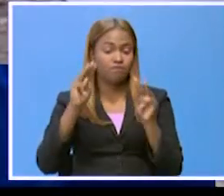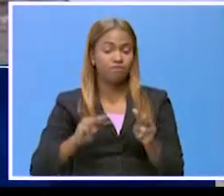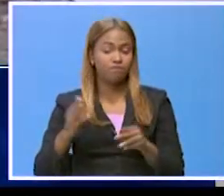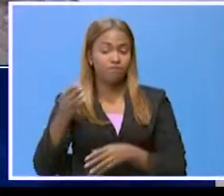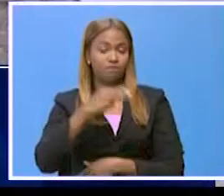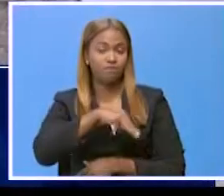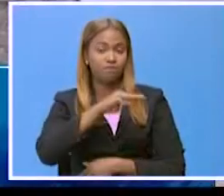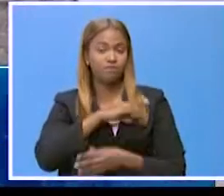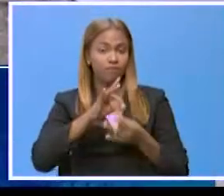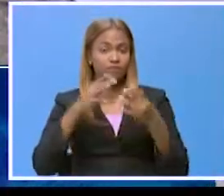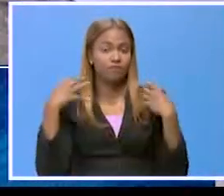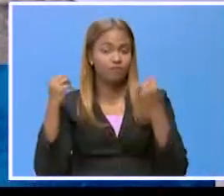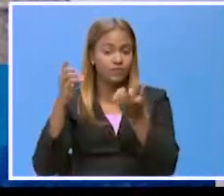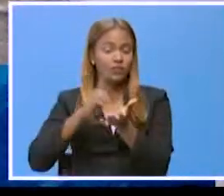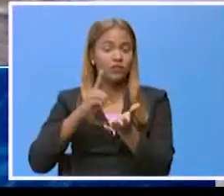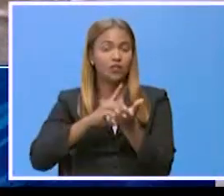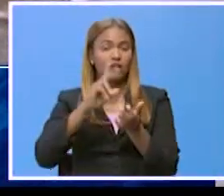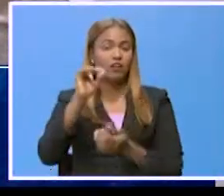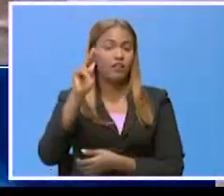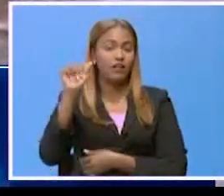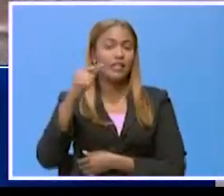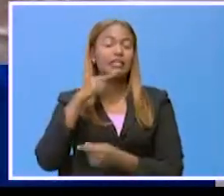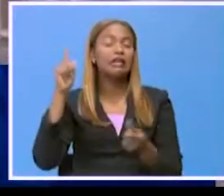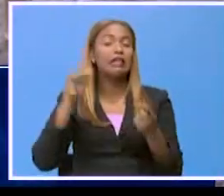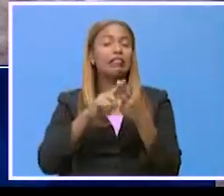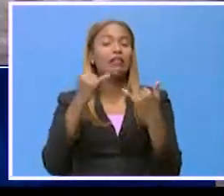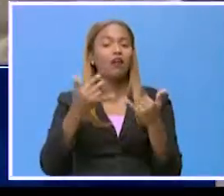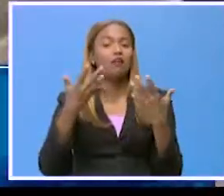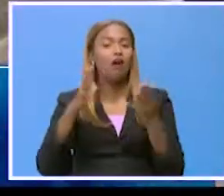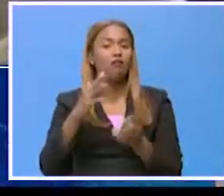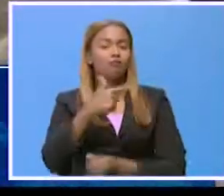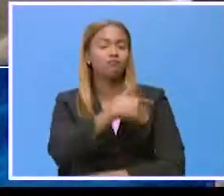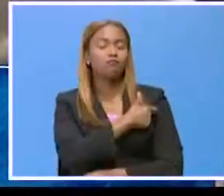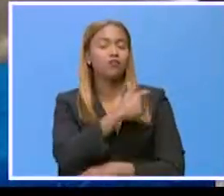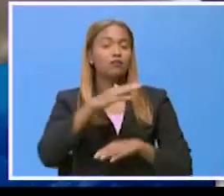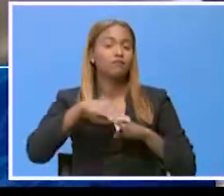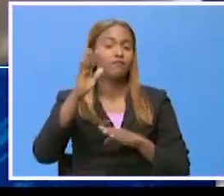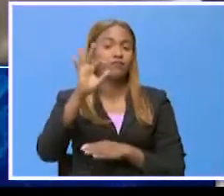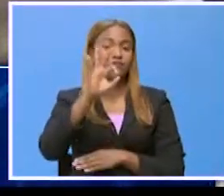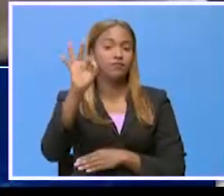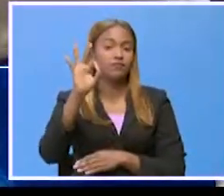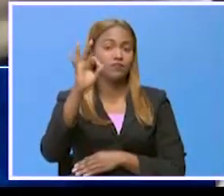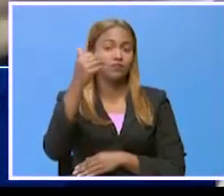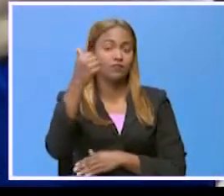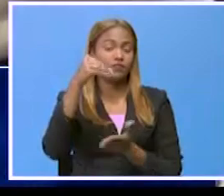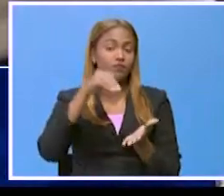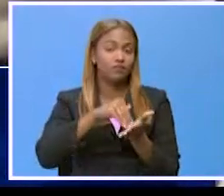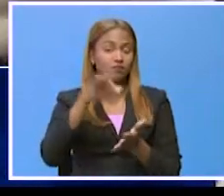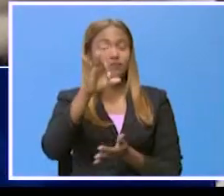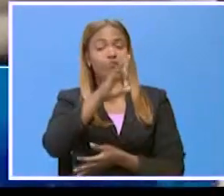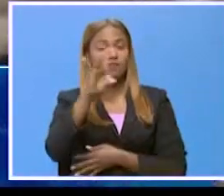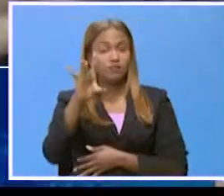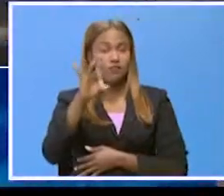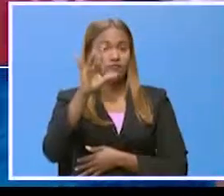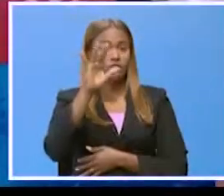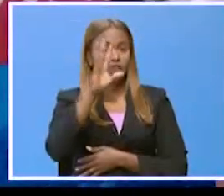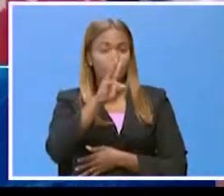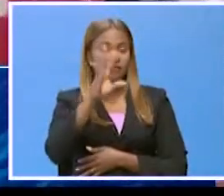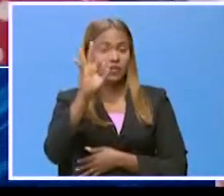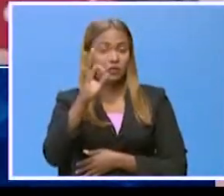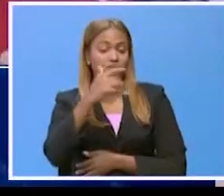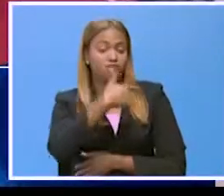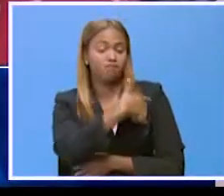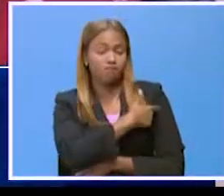de salud doctor daniel ribera informó que hasta el momento se han aplicado más de 910 mil 869